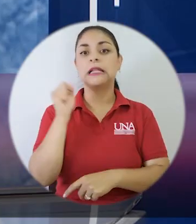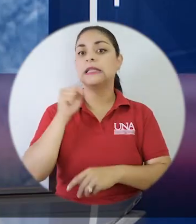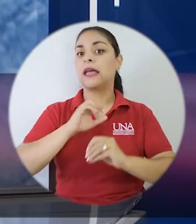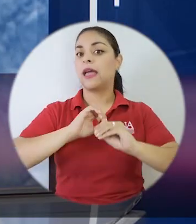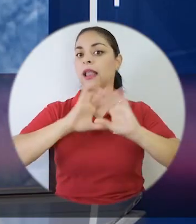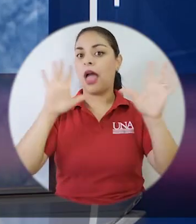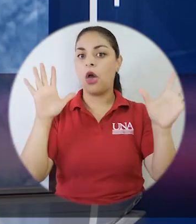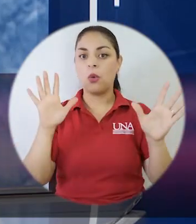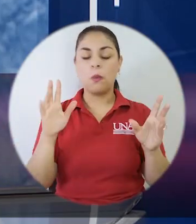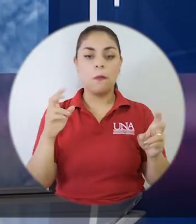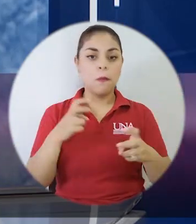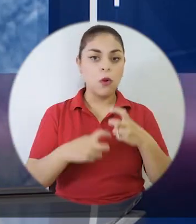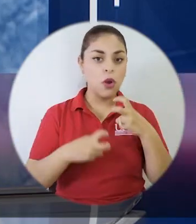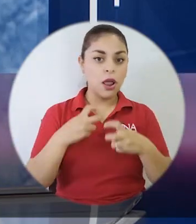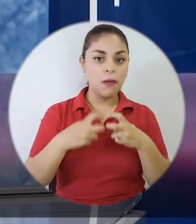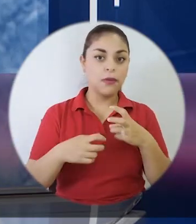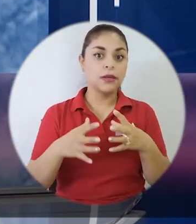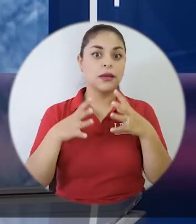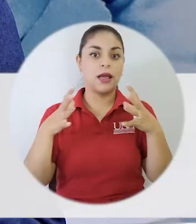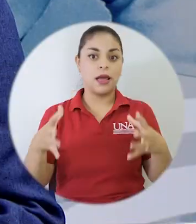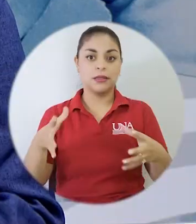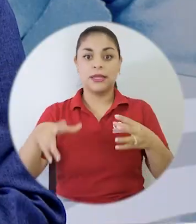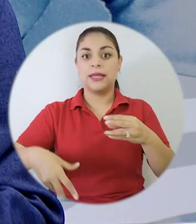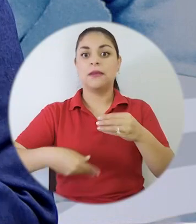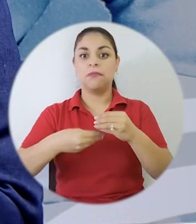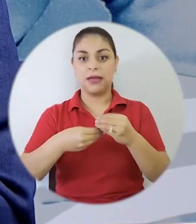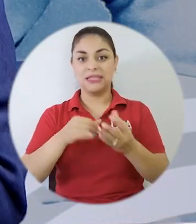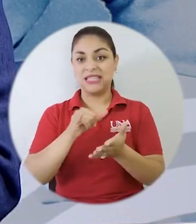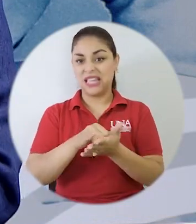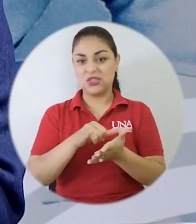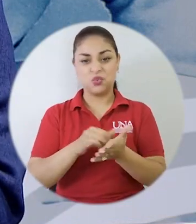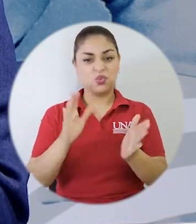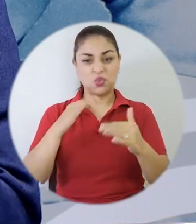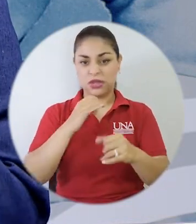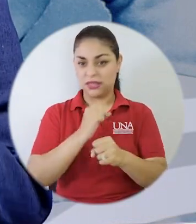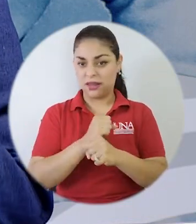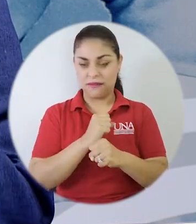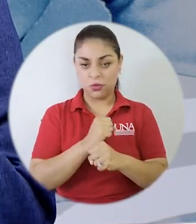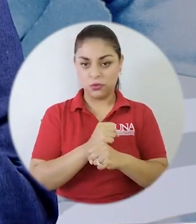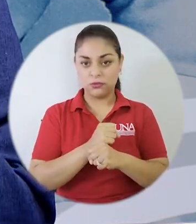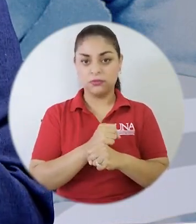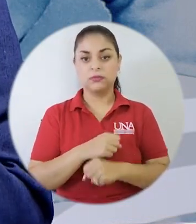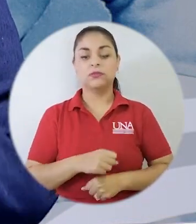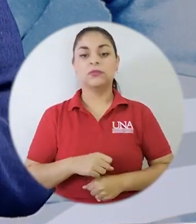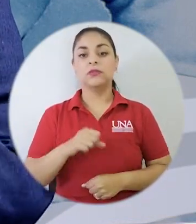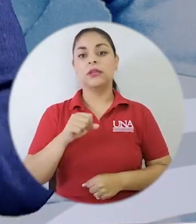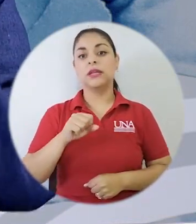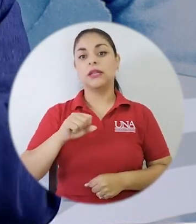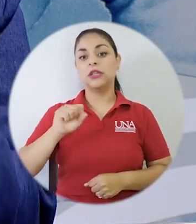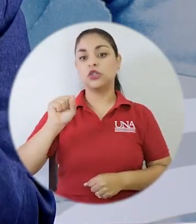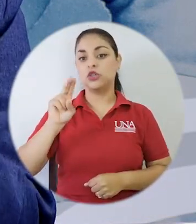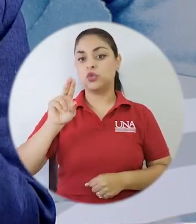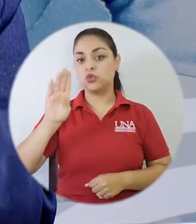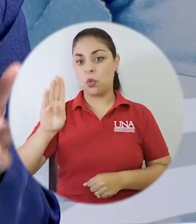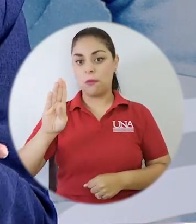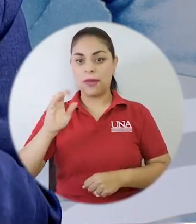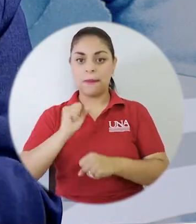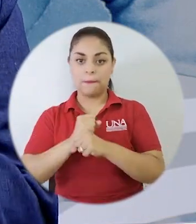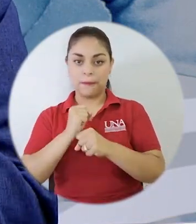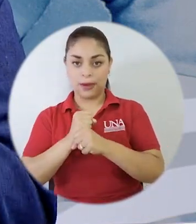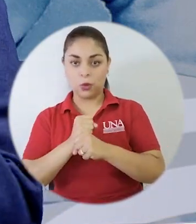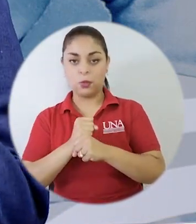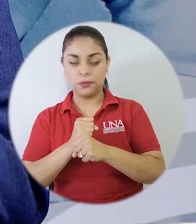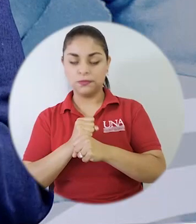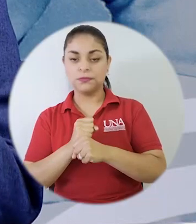desató. Claro, fue un mayor problema, pero además entonces es eso, es el desempleo, es el subempleo